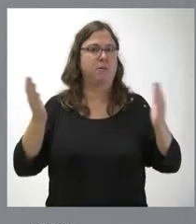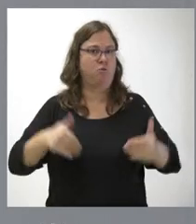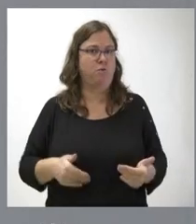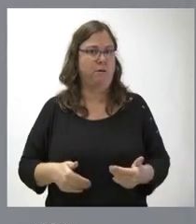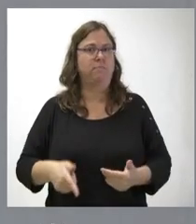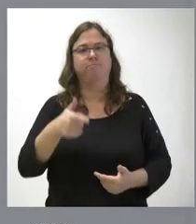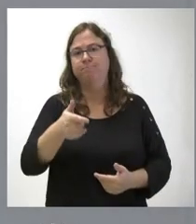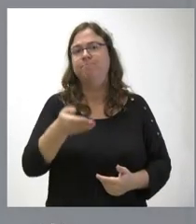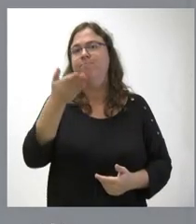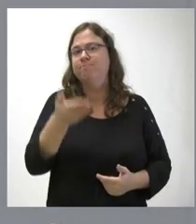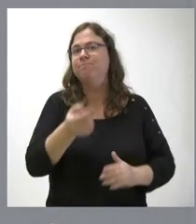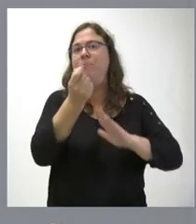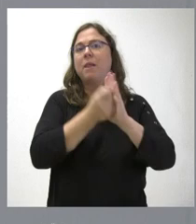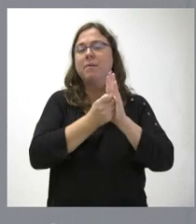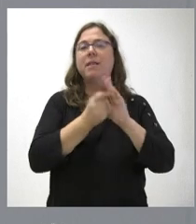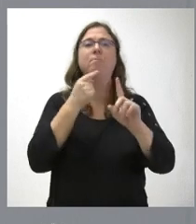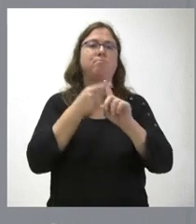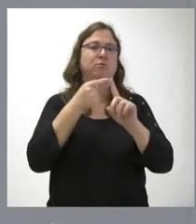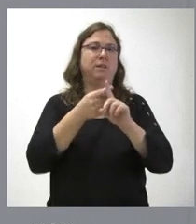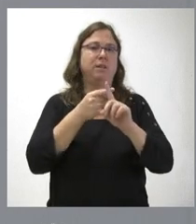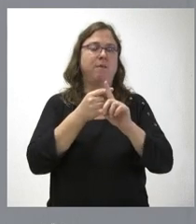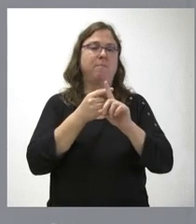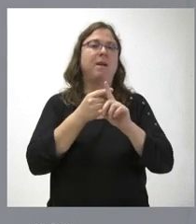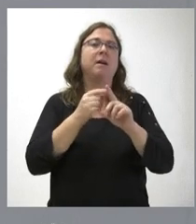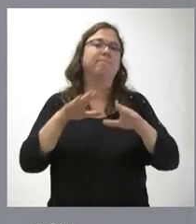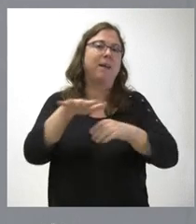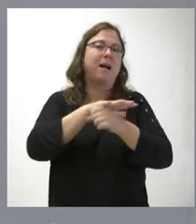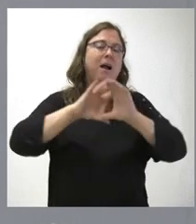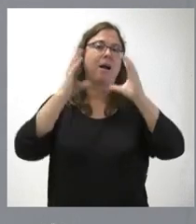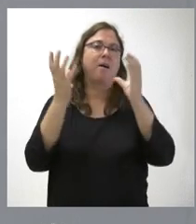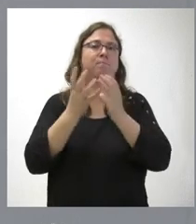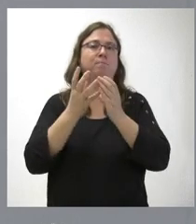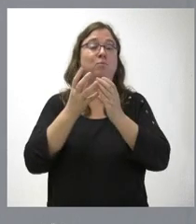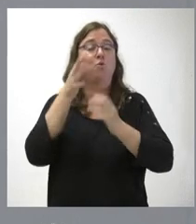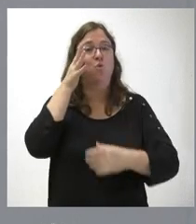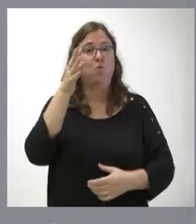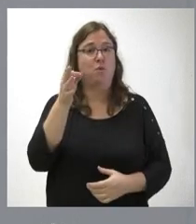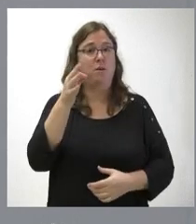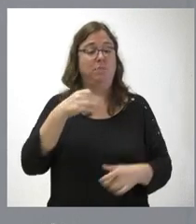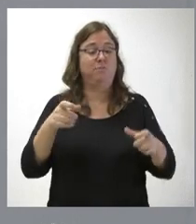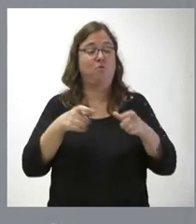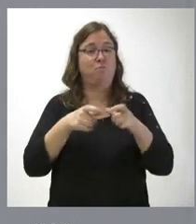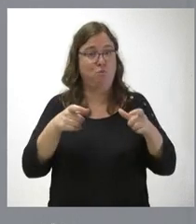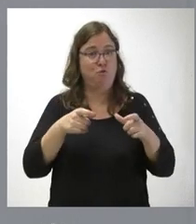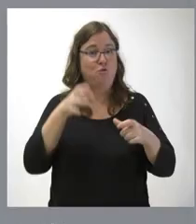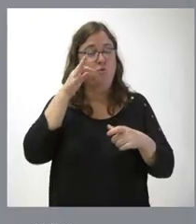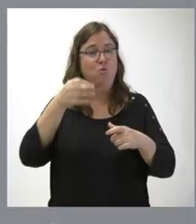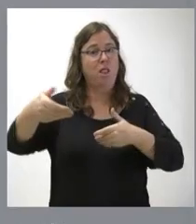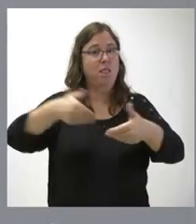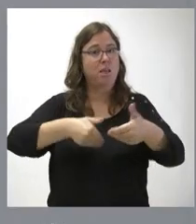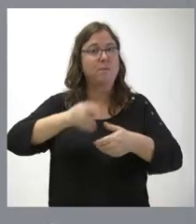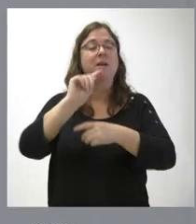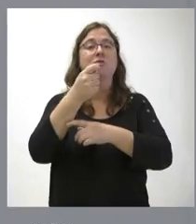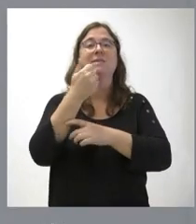es una Clara medida de acción positiva en favor del mundo rural de Castilla León con este Bono rural demanda se ha conseguido ya